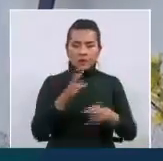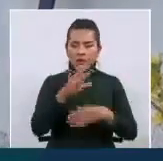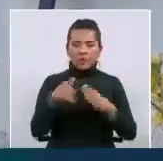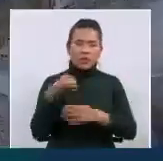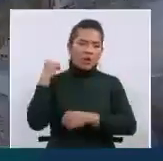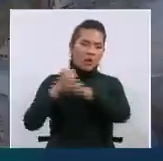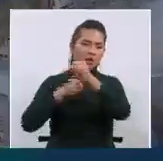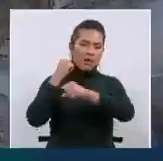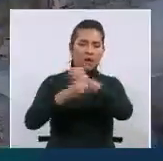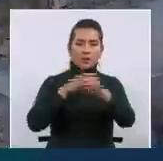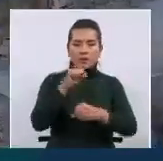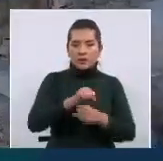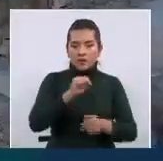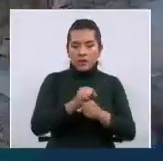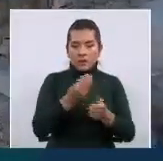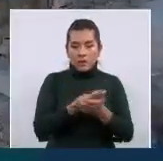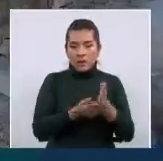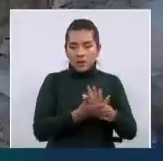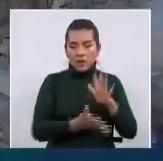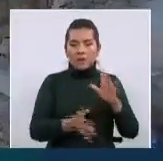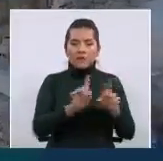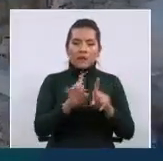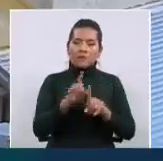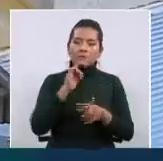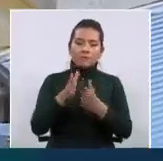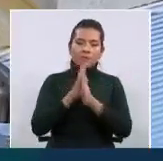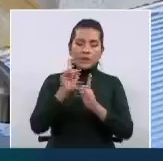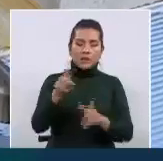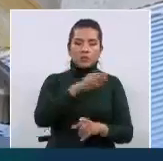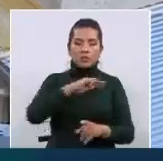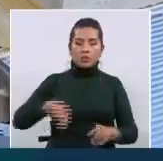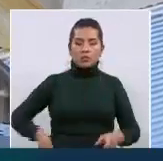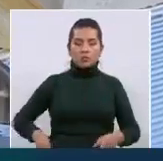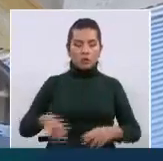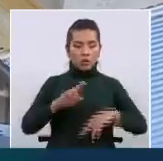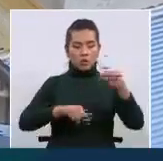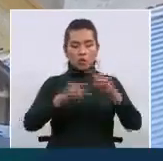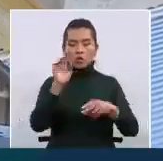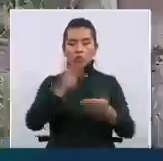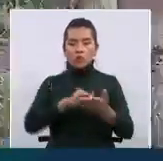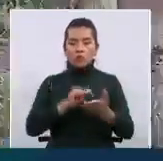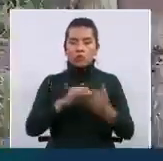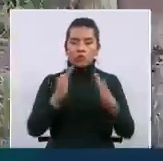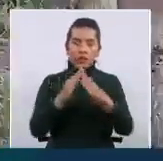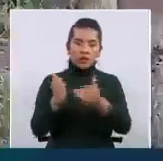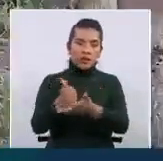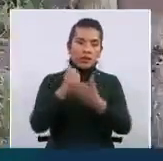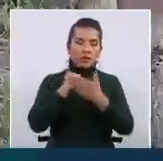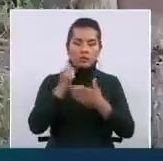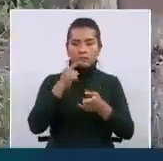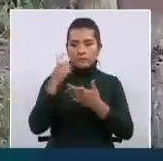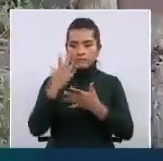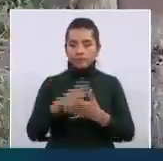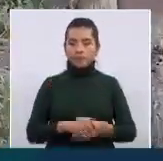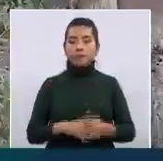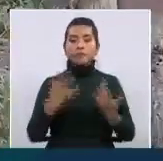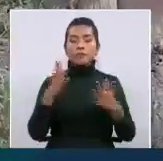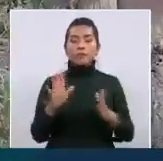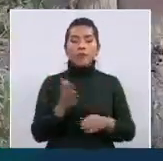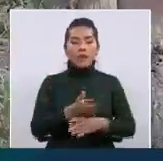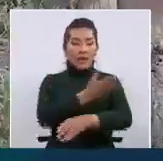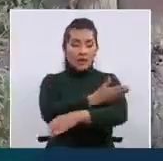años reclaman también al municipio la reposición de sus viviendas porque quedó en nada. Supuestamente había una